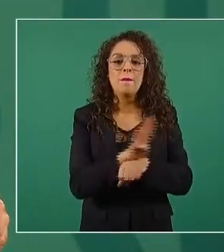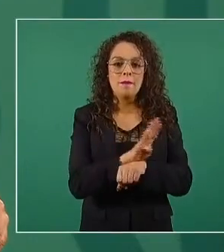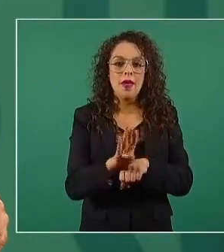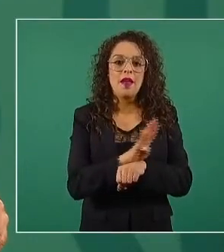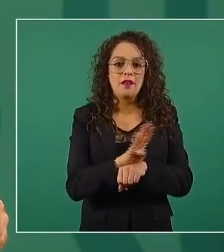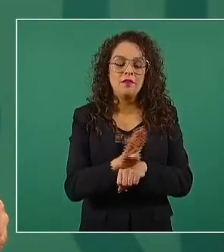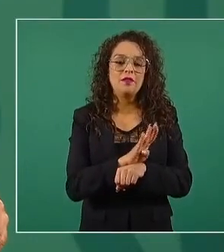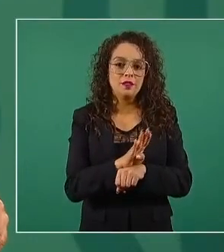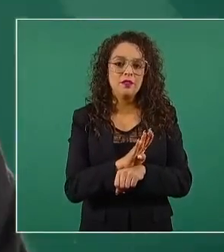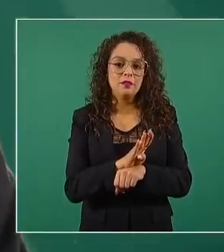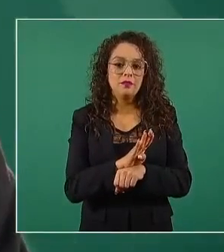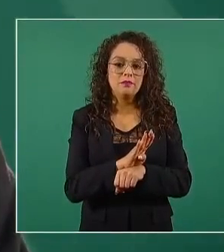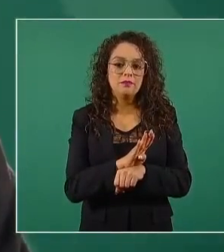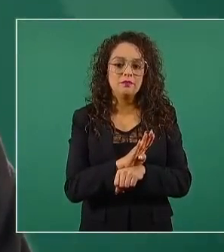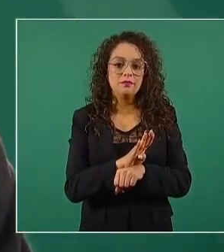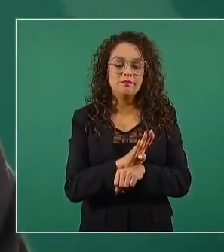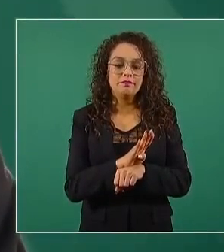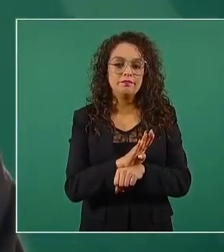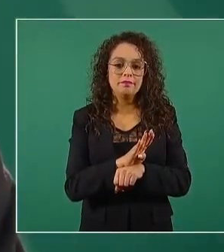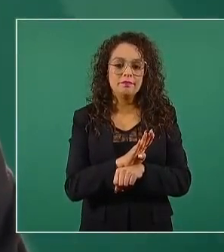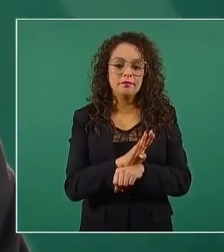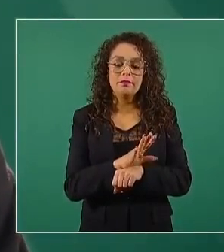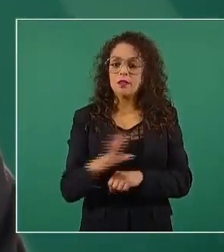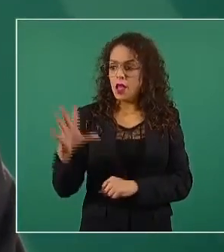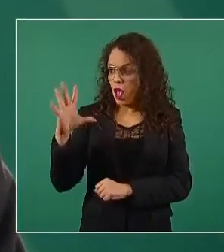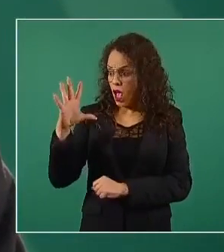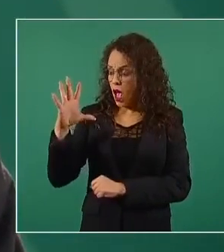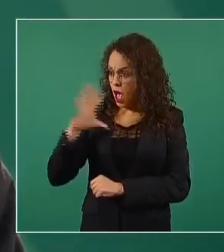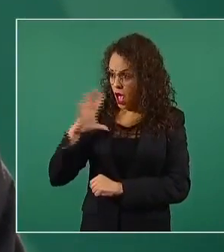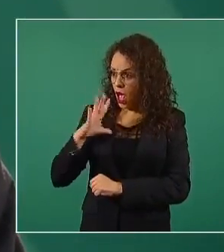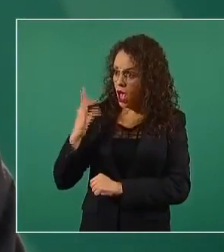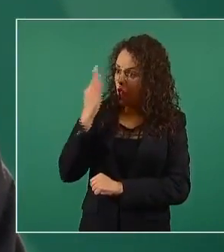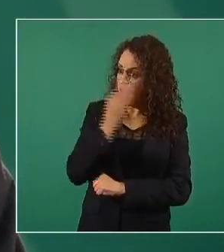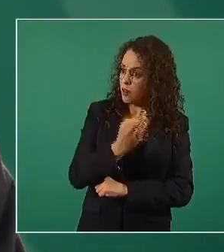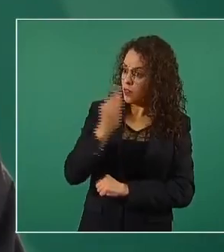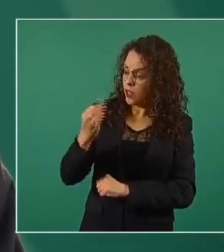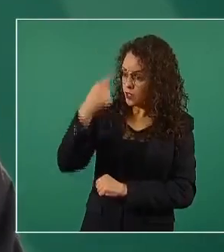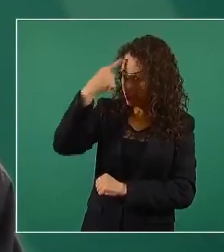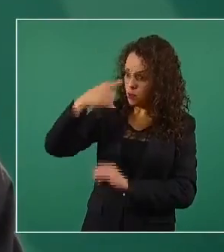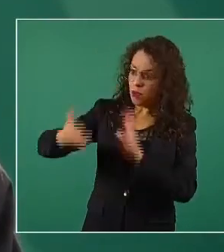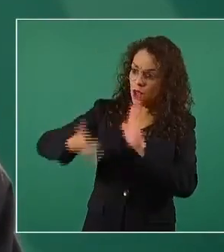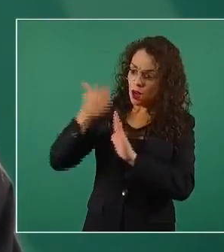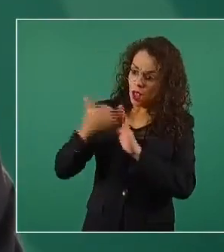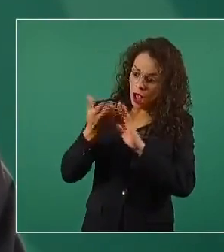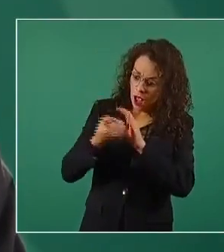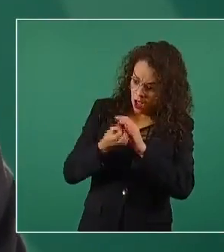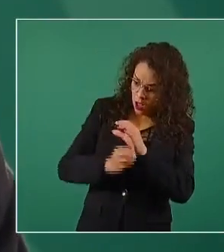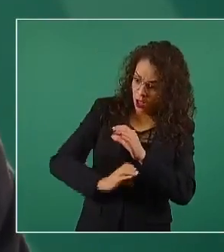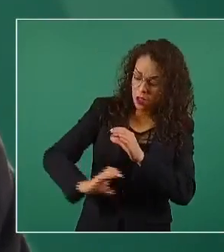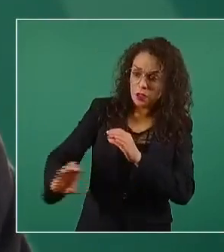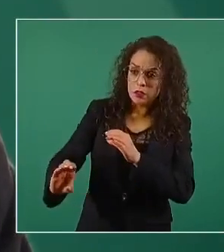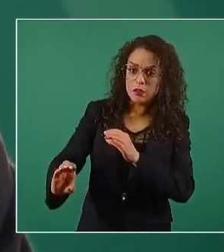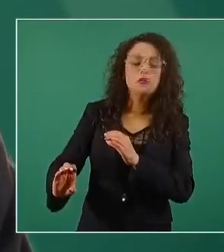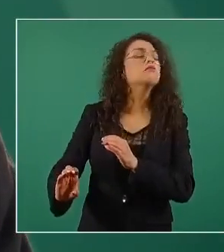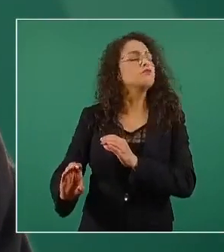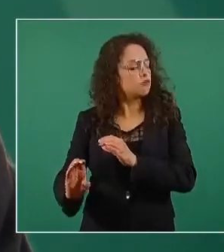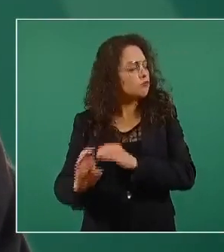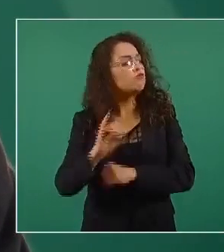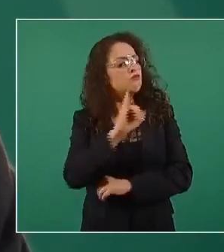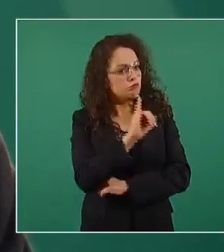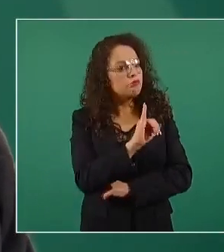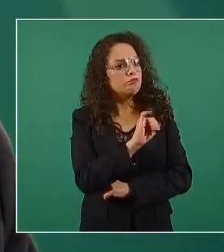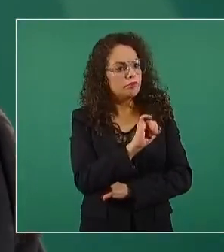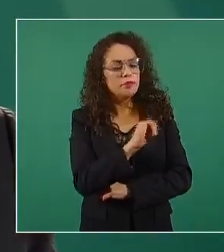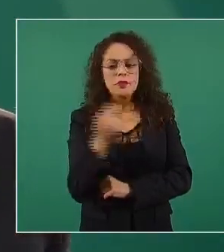muchos consumidores. ¿Hay una fecha tentativa para la construcción de este gasoducto? Sí, ya tenemos que